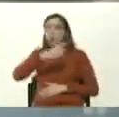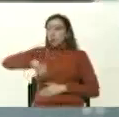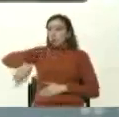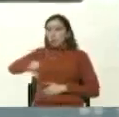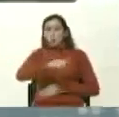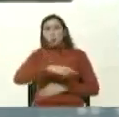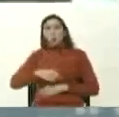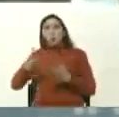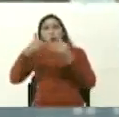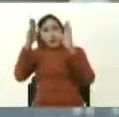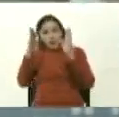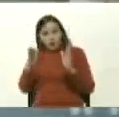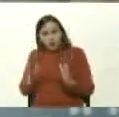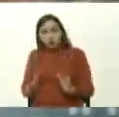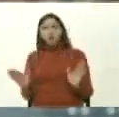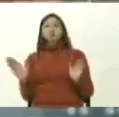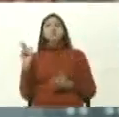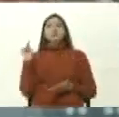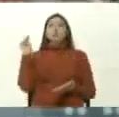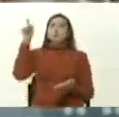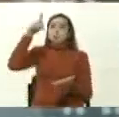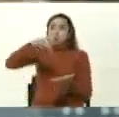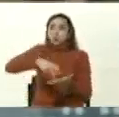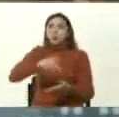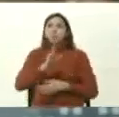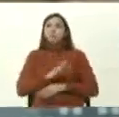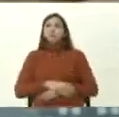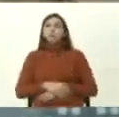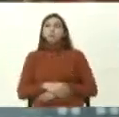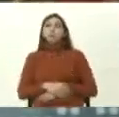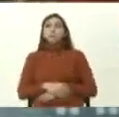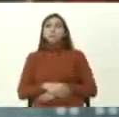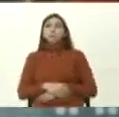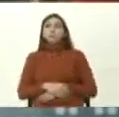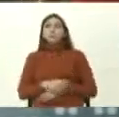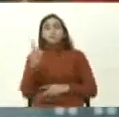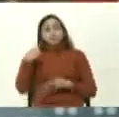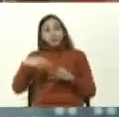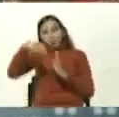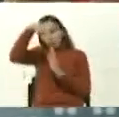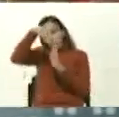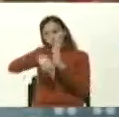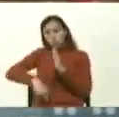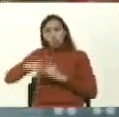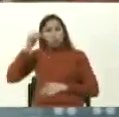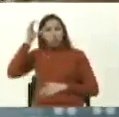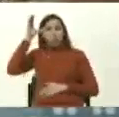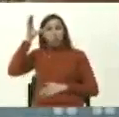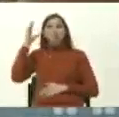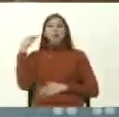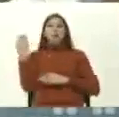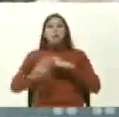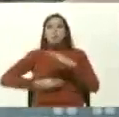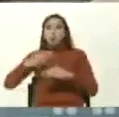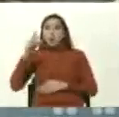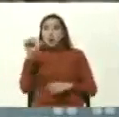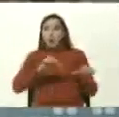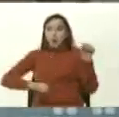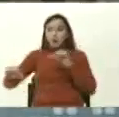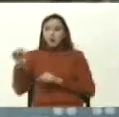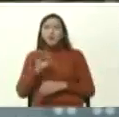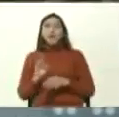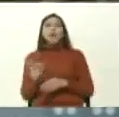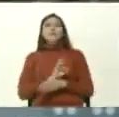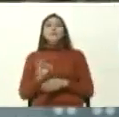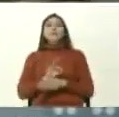niñas están ya adentrándose en aspectos más profundos de la biología, de la química y de la física. Así